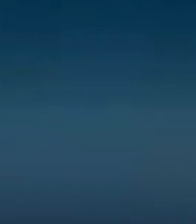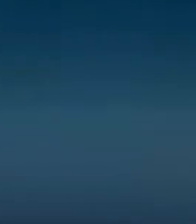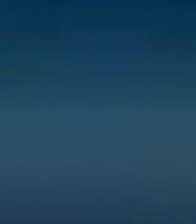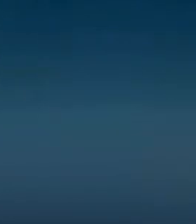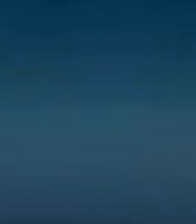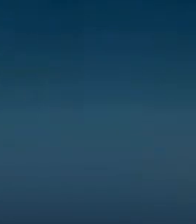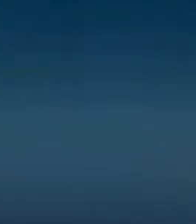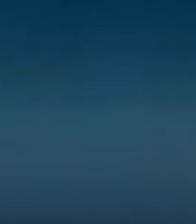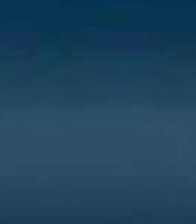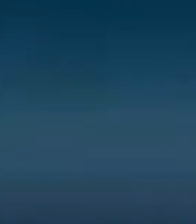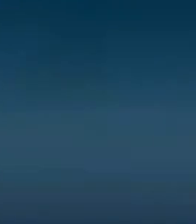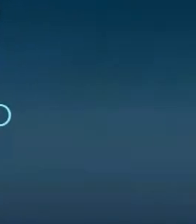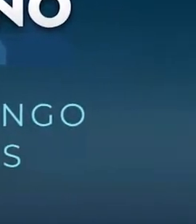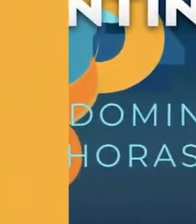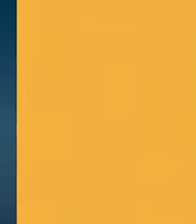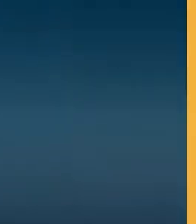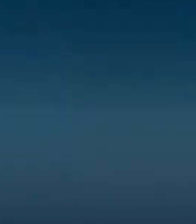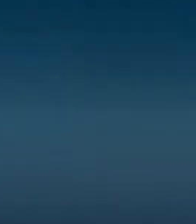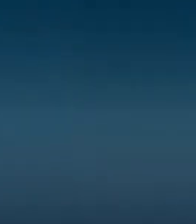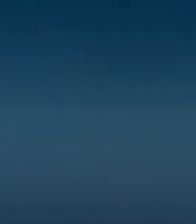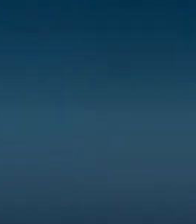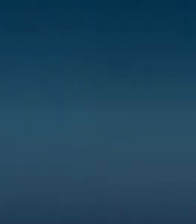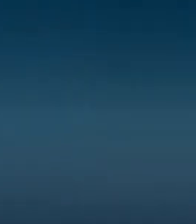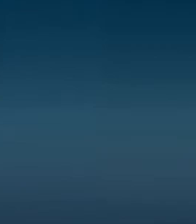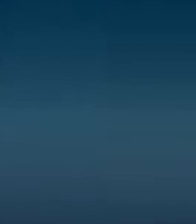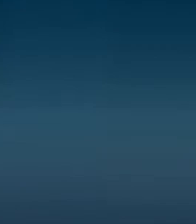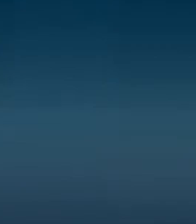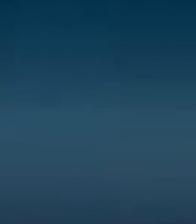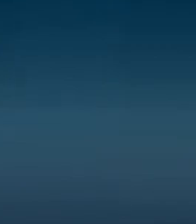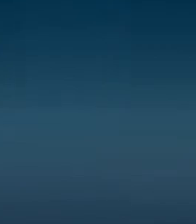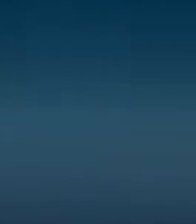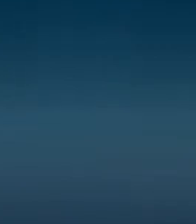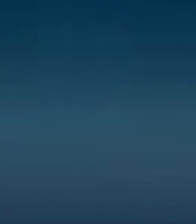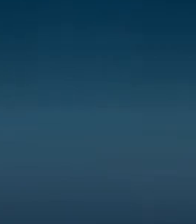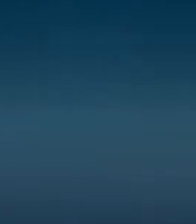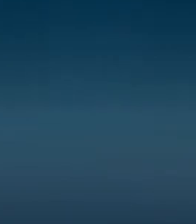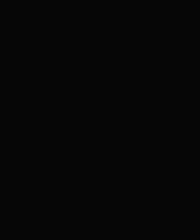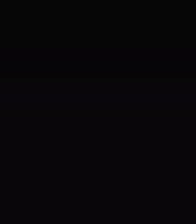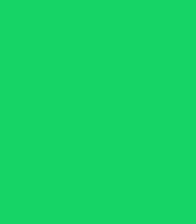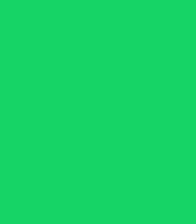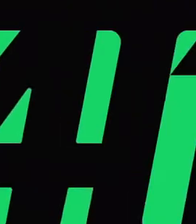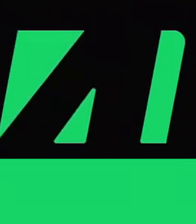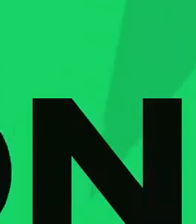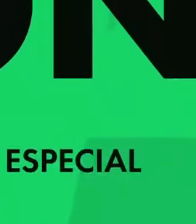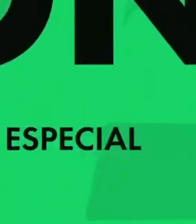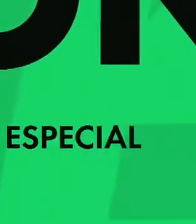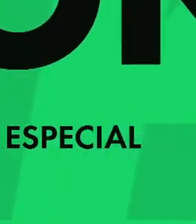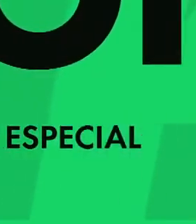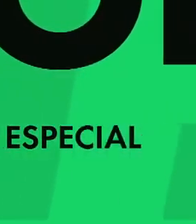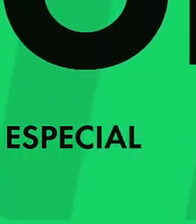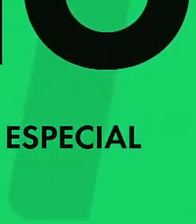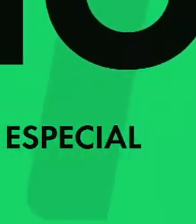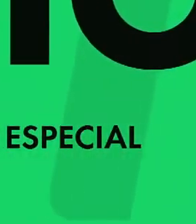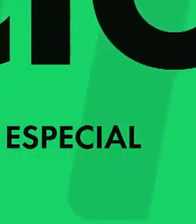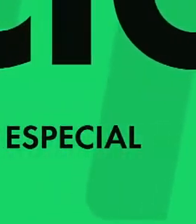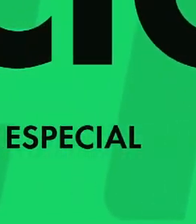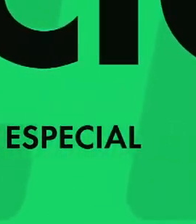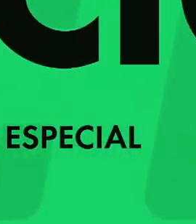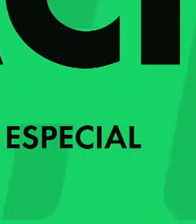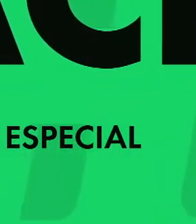a domingo, 12 horas. Canal 14. Tus causas, tu canal. A continuación,